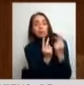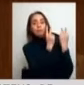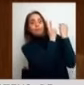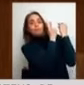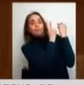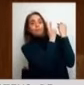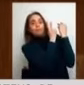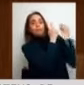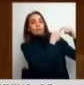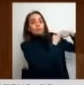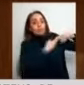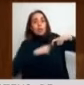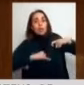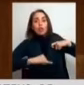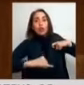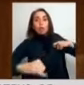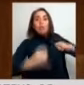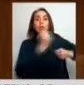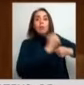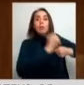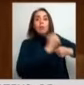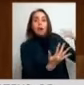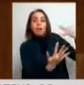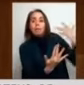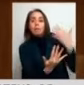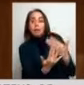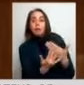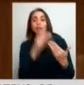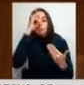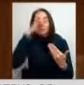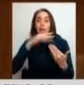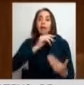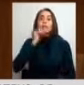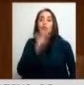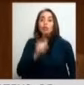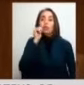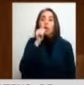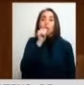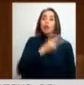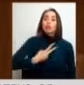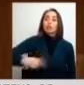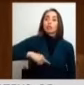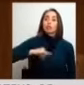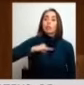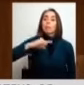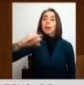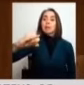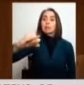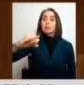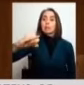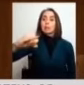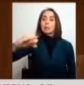continuación de una obra porque sabemos que estamos todos los días y para siempre en hombros de gigantes muchas gracias